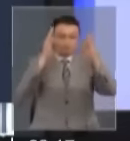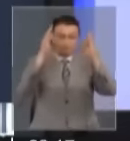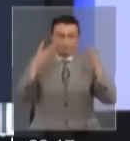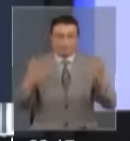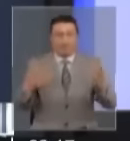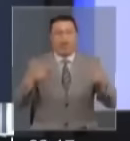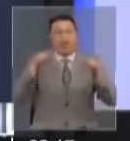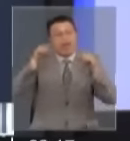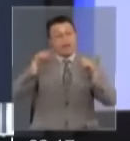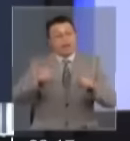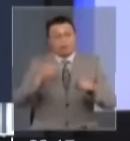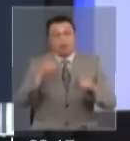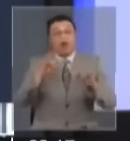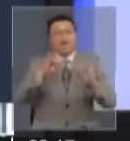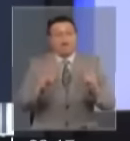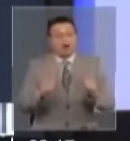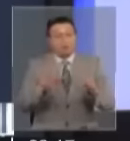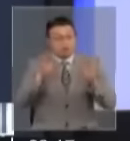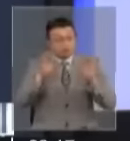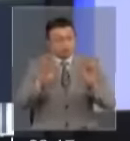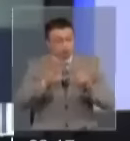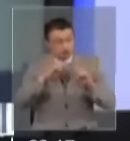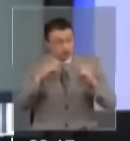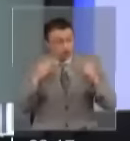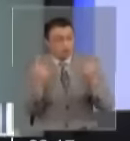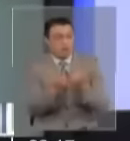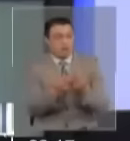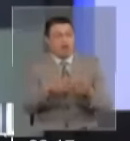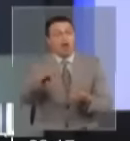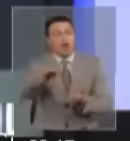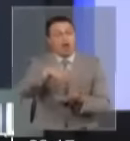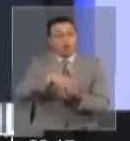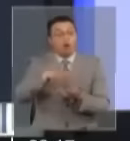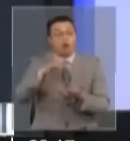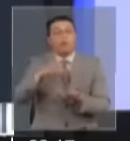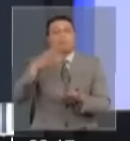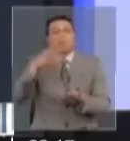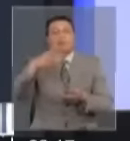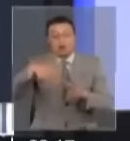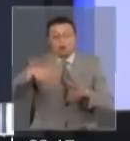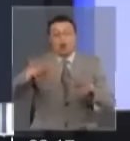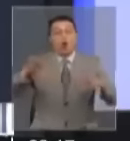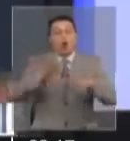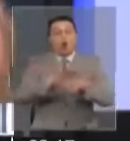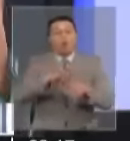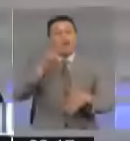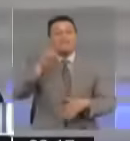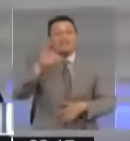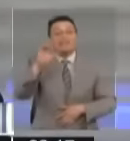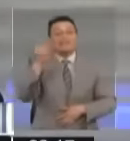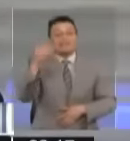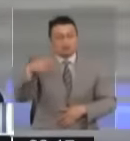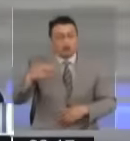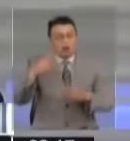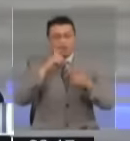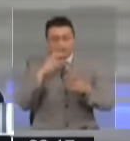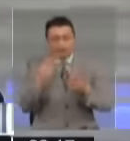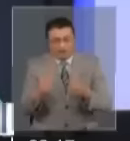forma integral de abordaje de la comuna ir por manzanas o por juntas de vecinos, creo que está bien, yo creo que lo que se ha logrado hasta